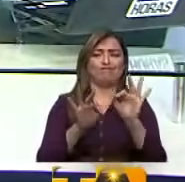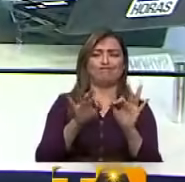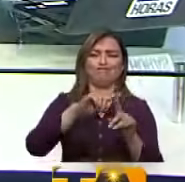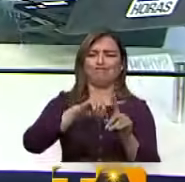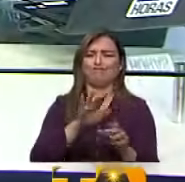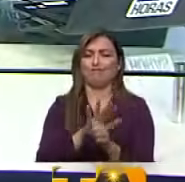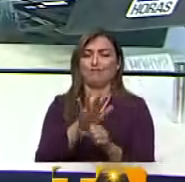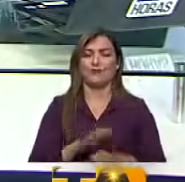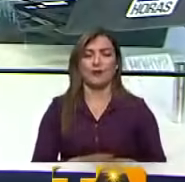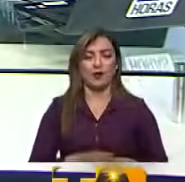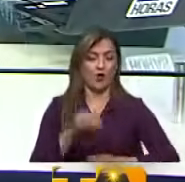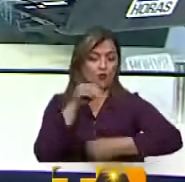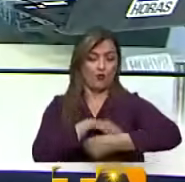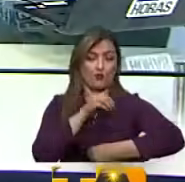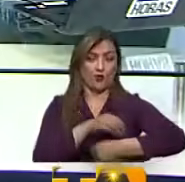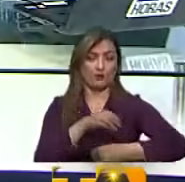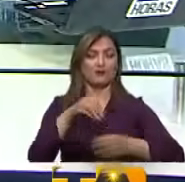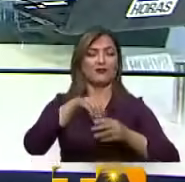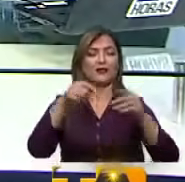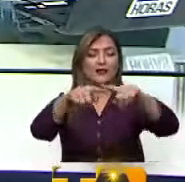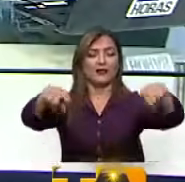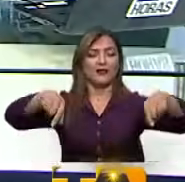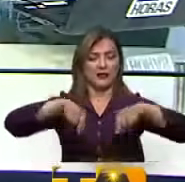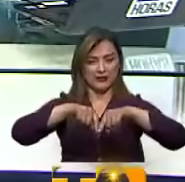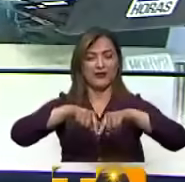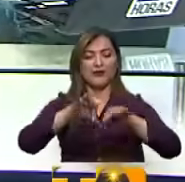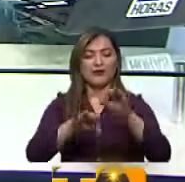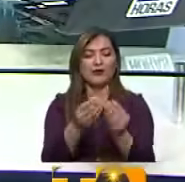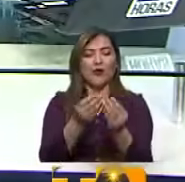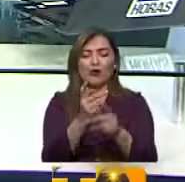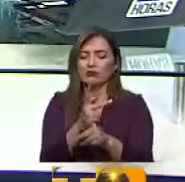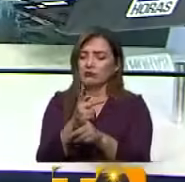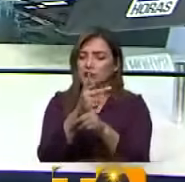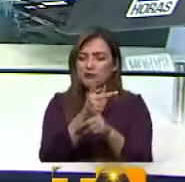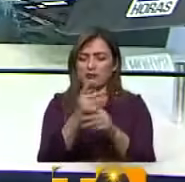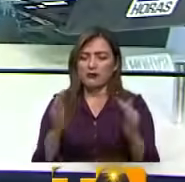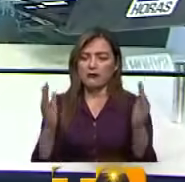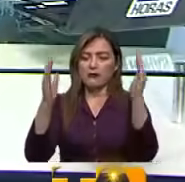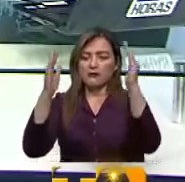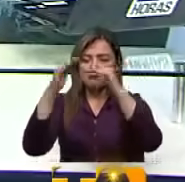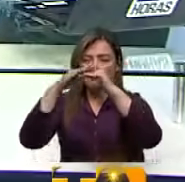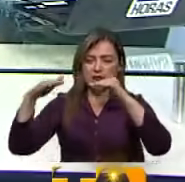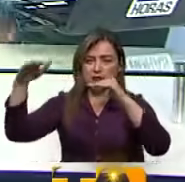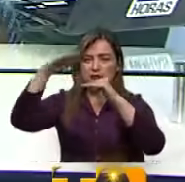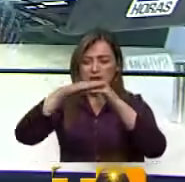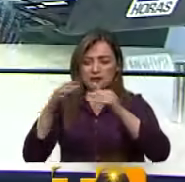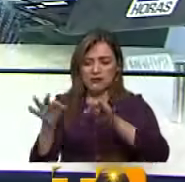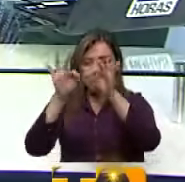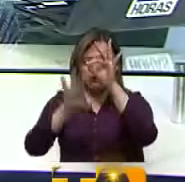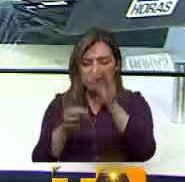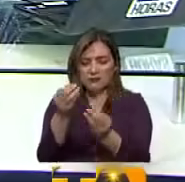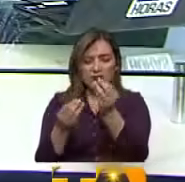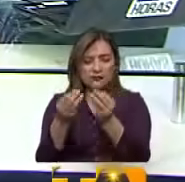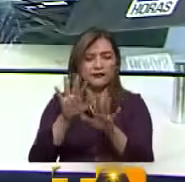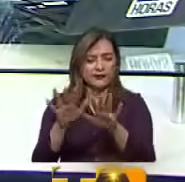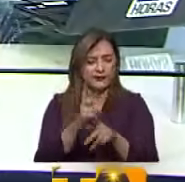si va a quemar su año viejo dentro de la casa, en la terraza o el patio, por favor, tome todas las precauciones también del caso. Por favor. Así es, para evitar